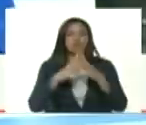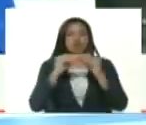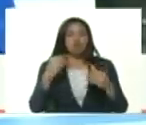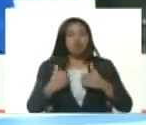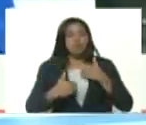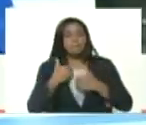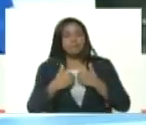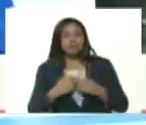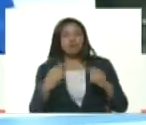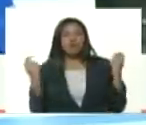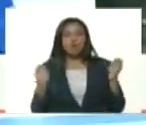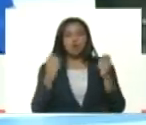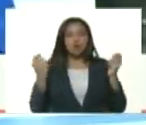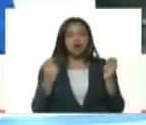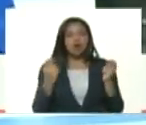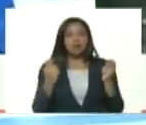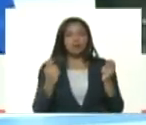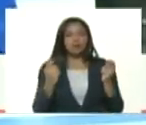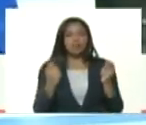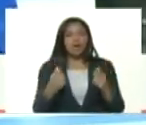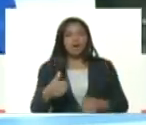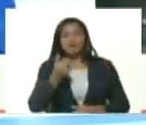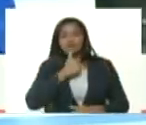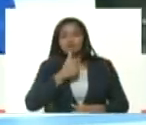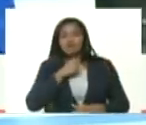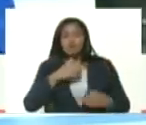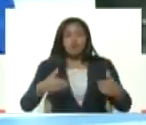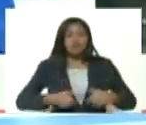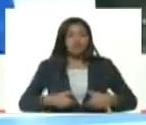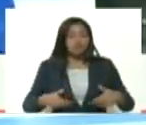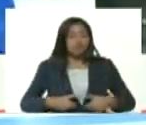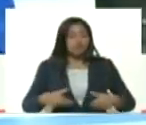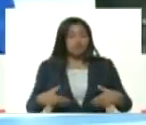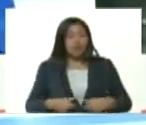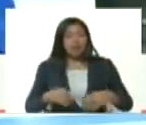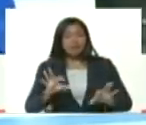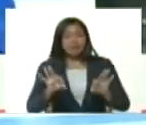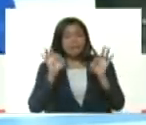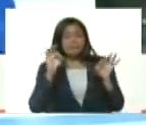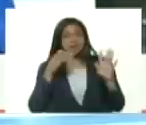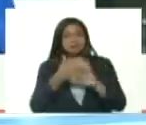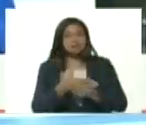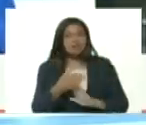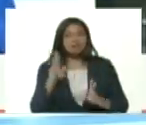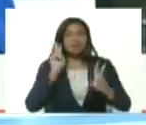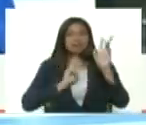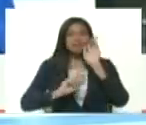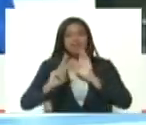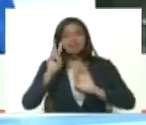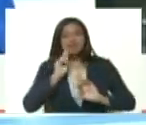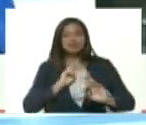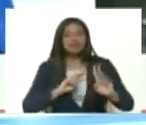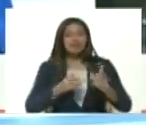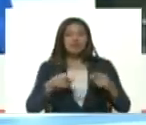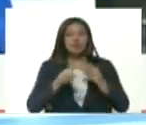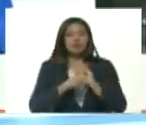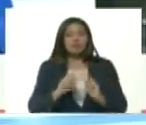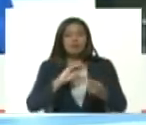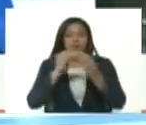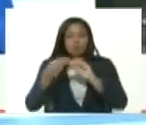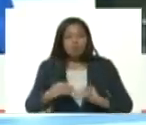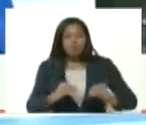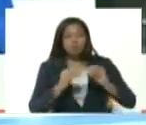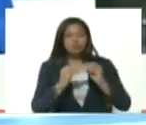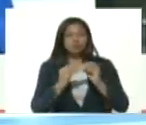miércoles, jornada intensiva, súper especial, de limpieza, desinfección y